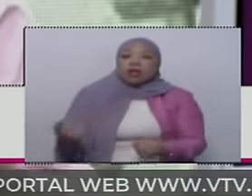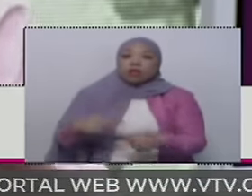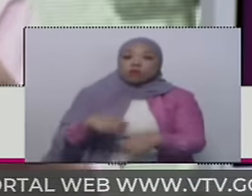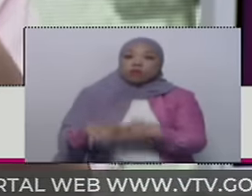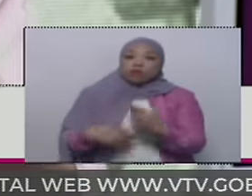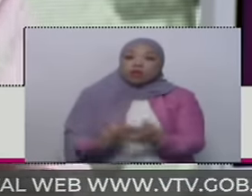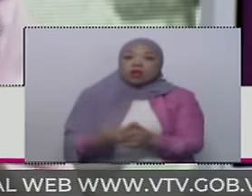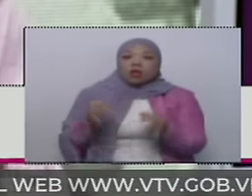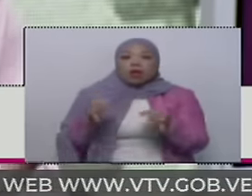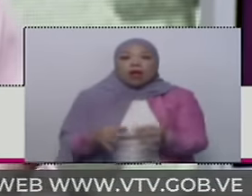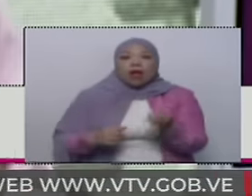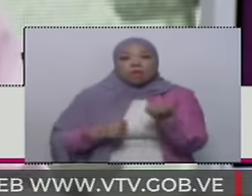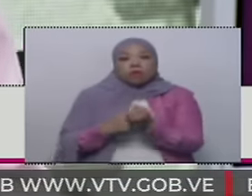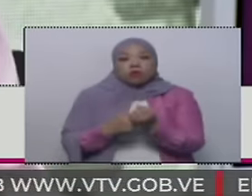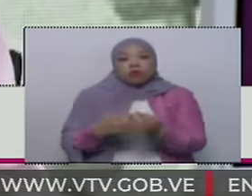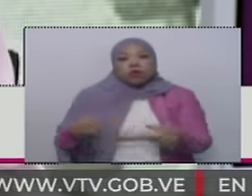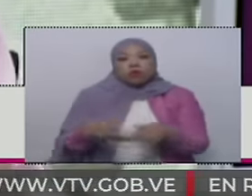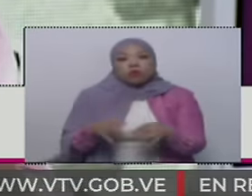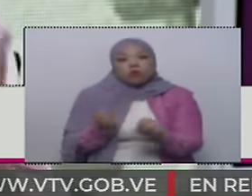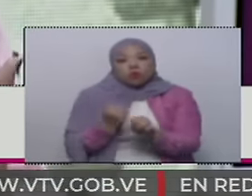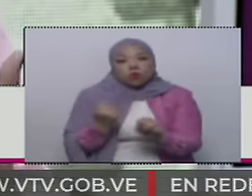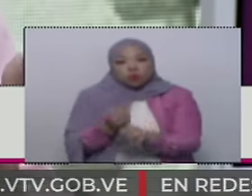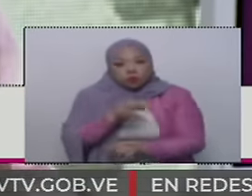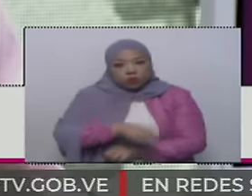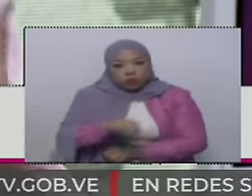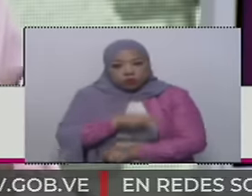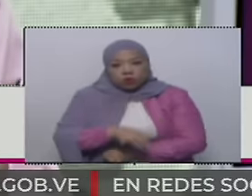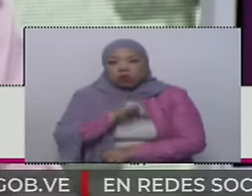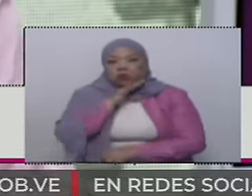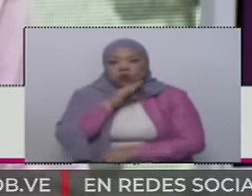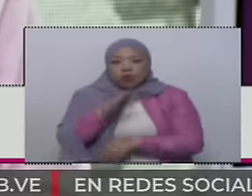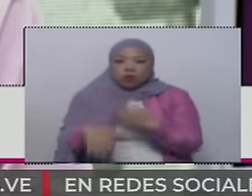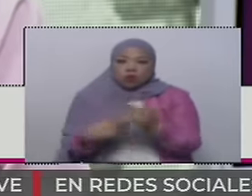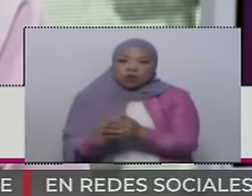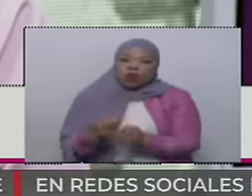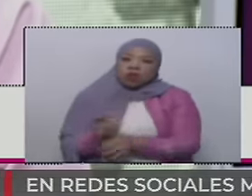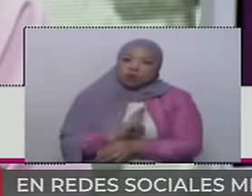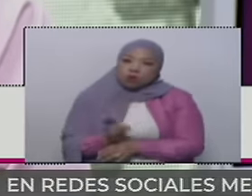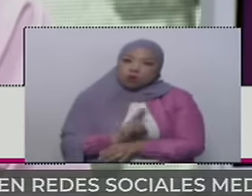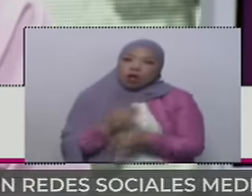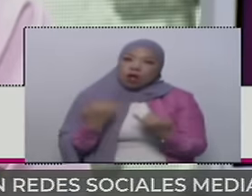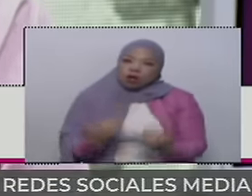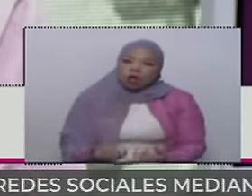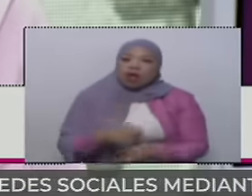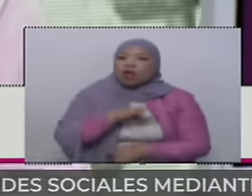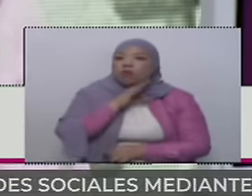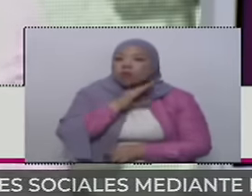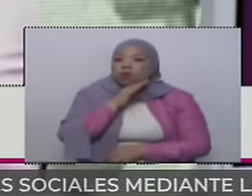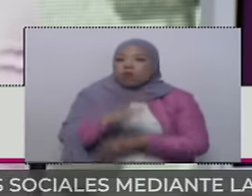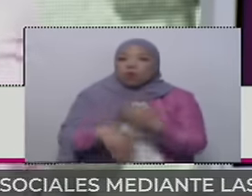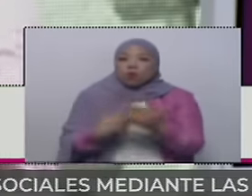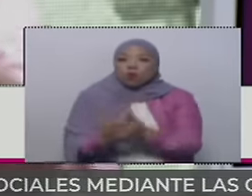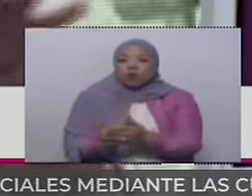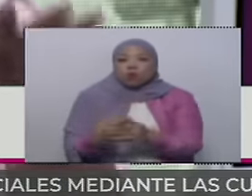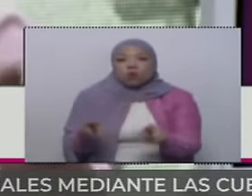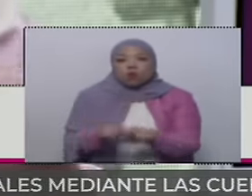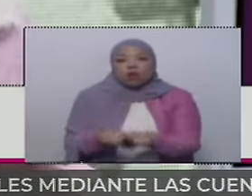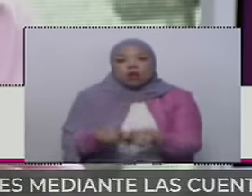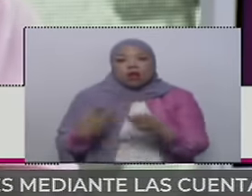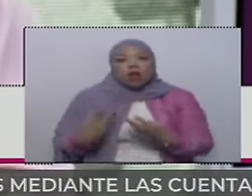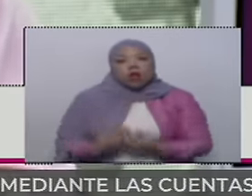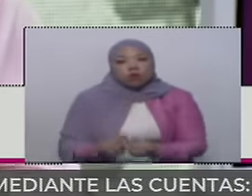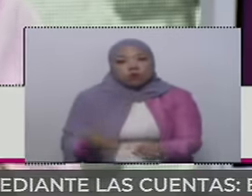seno familiar para apoyar a aquella compañera que ha sido detectada pues a tiempo con esta enfermedad que sin duda alguna requiere un